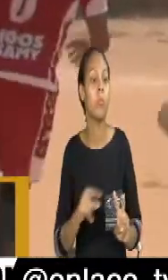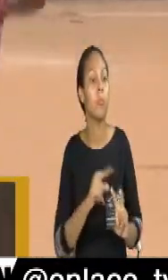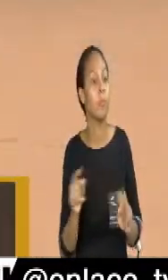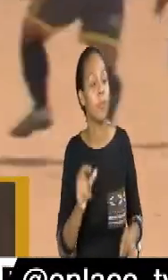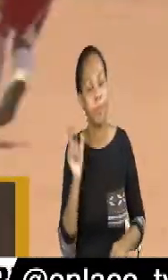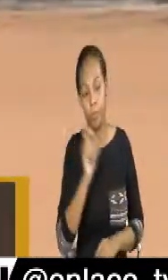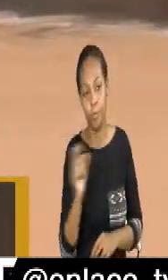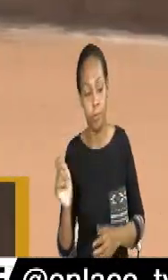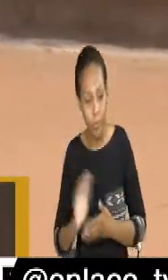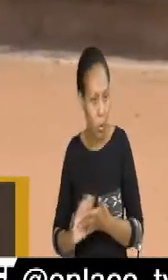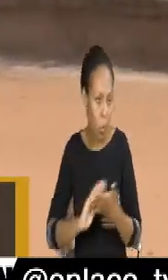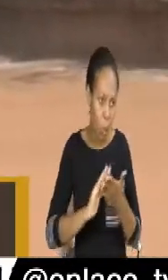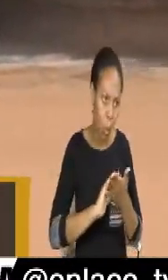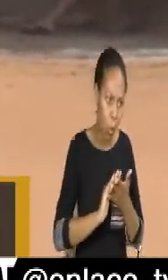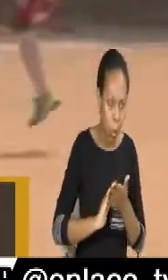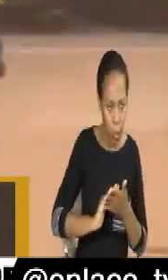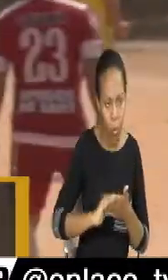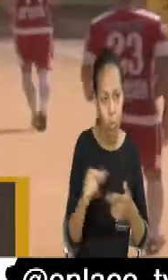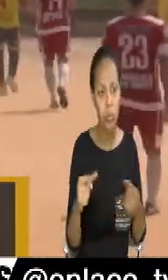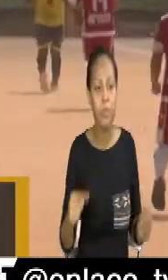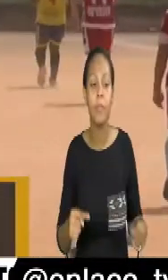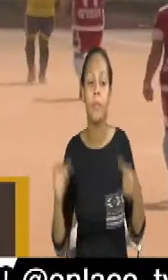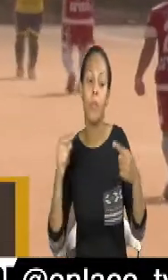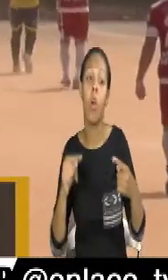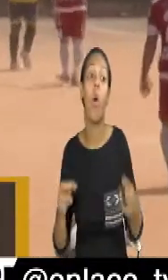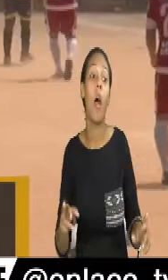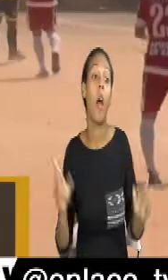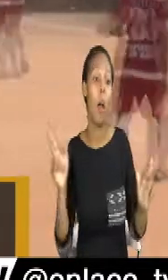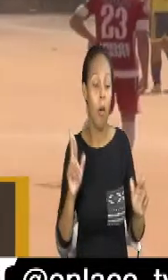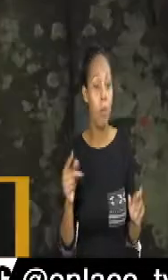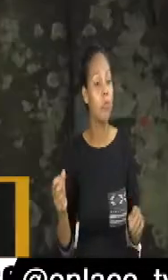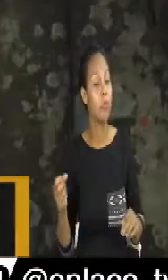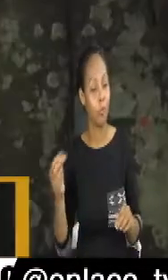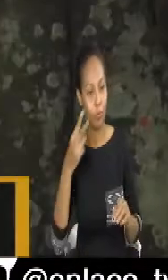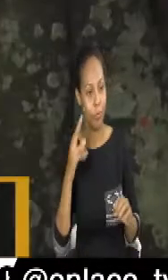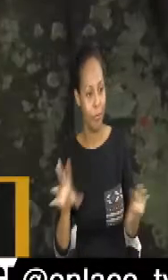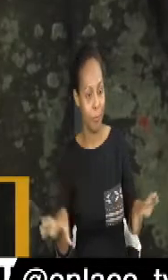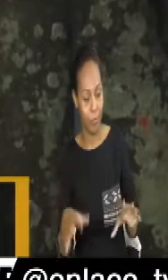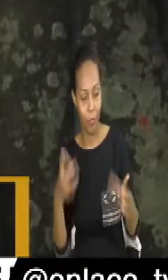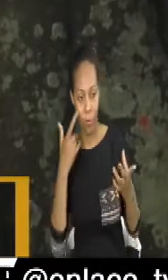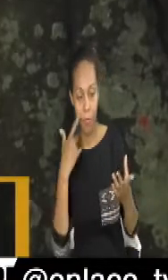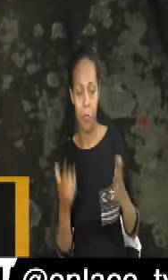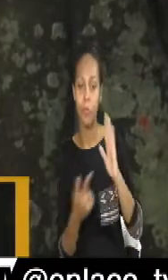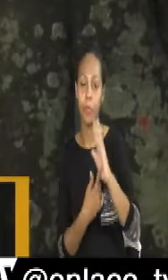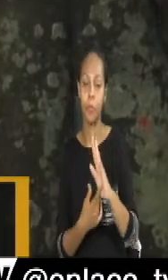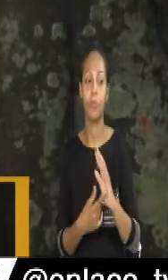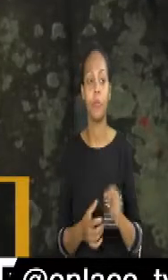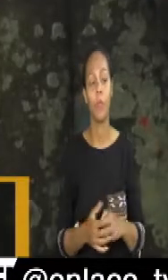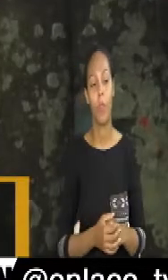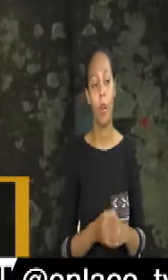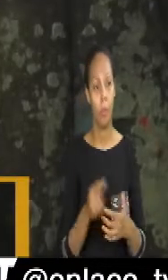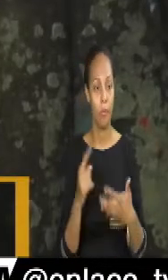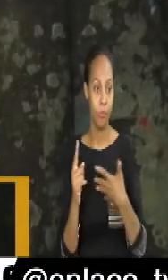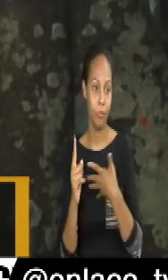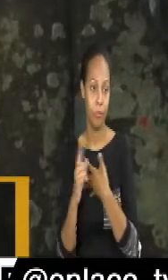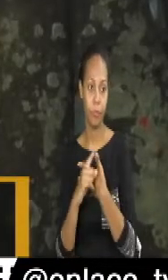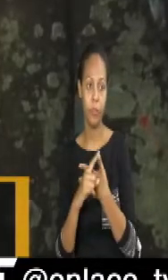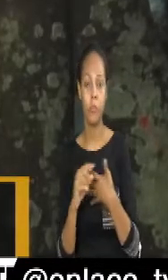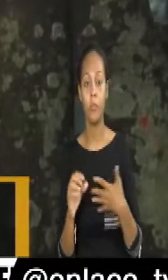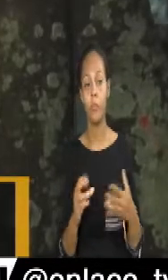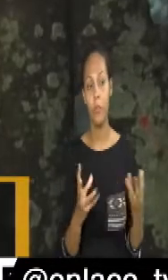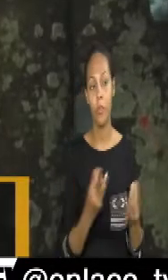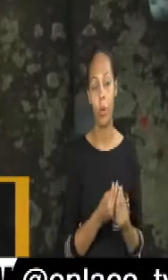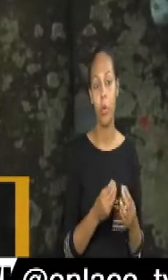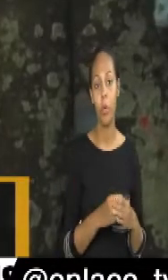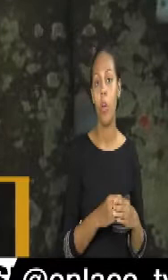que el mismo pueda tener una segunda fase que se podría jugar así. Quedando pues en la primera posición el combo de Muñeco, esperamos de que